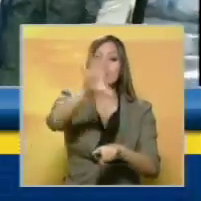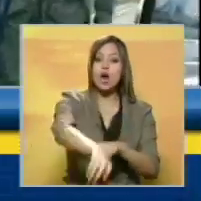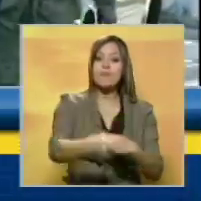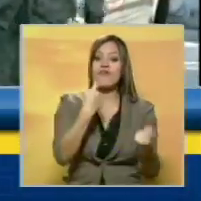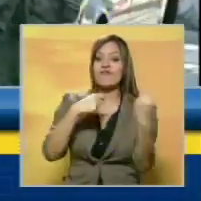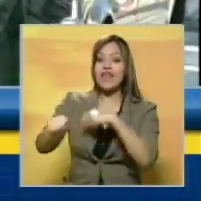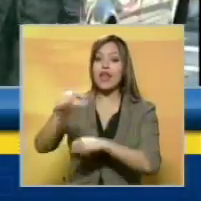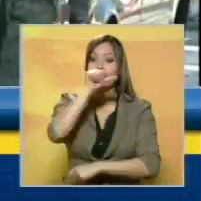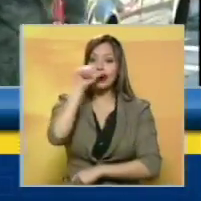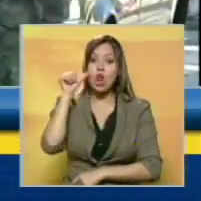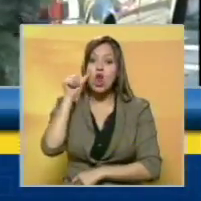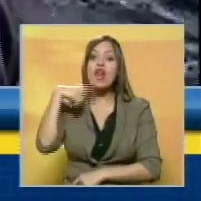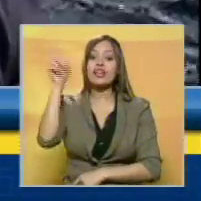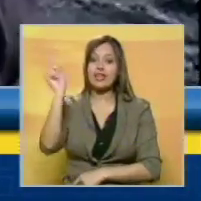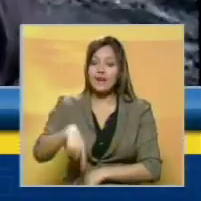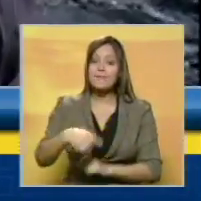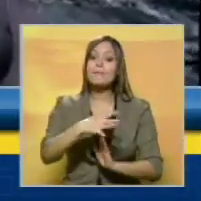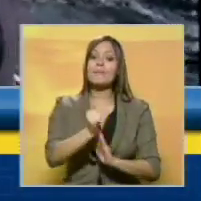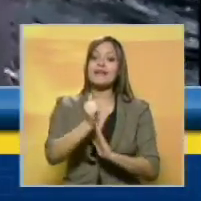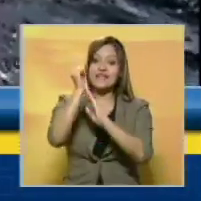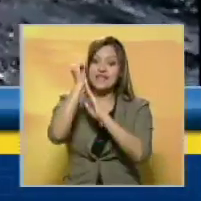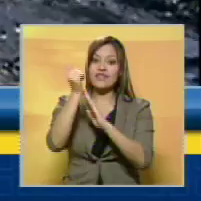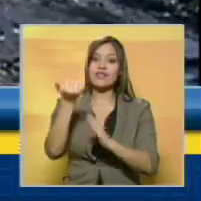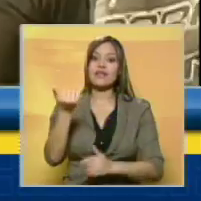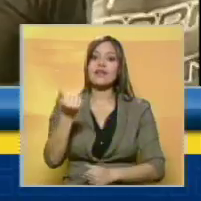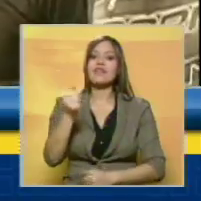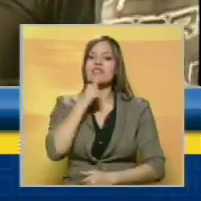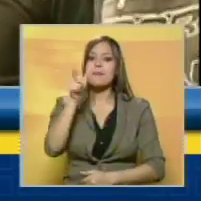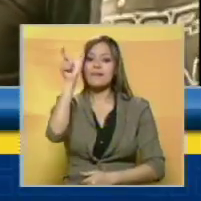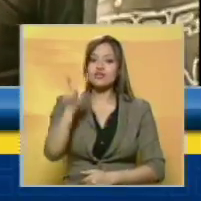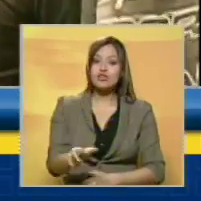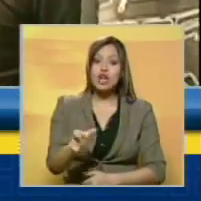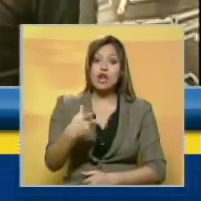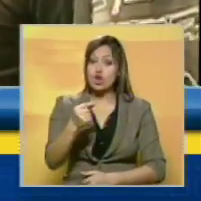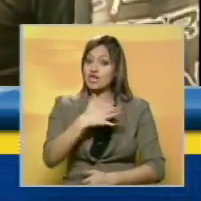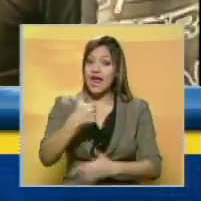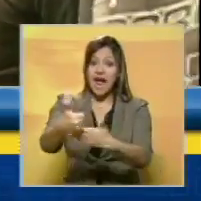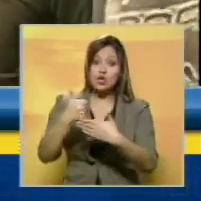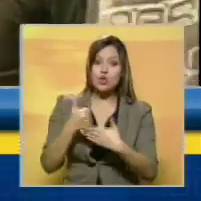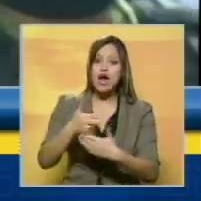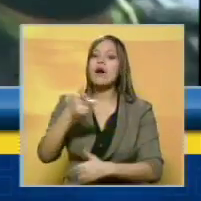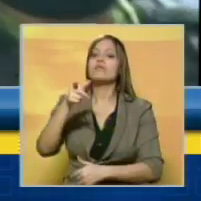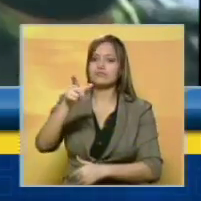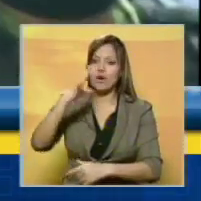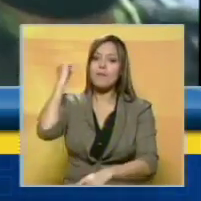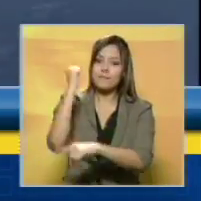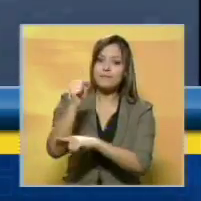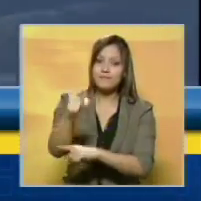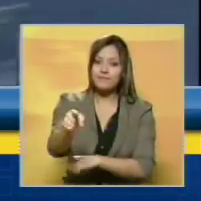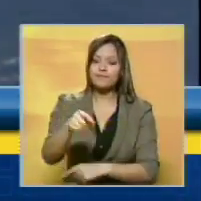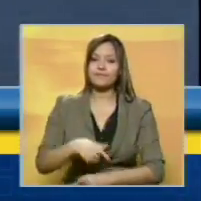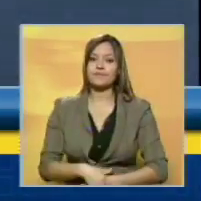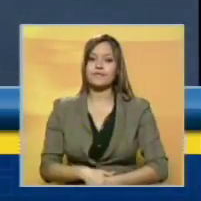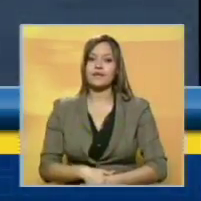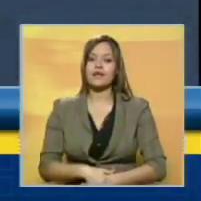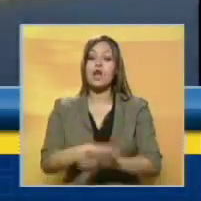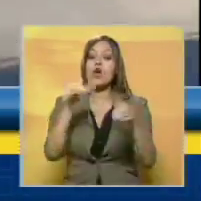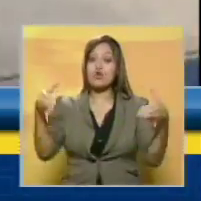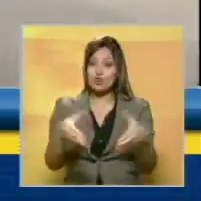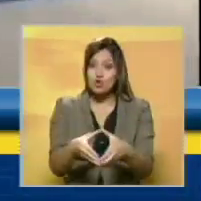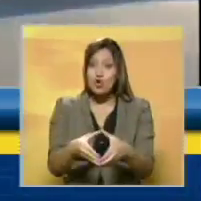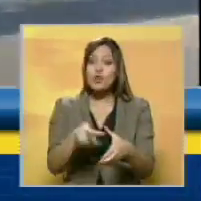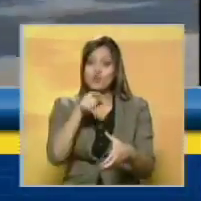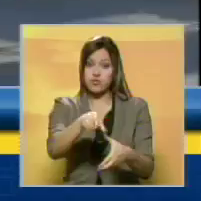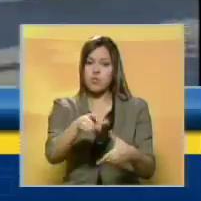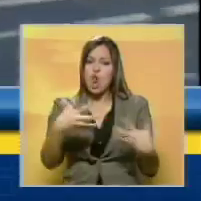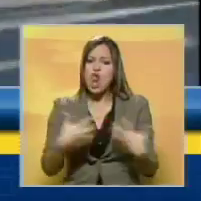de drogas, así como dirigir la ejecución de personas que se negaban a colaborar con su organización. El cartel Nueva